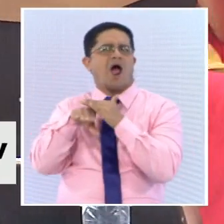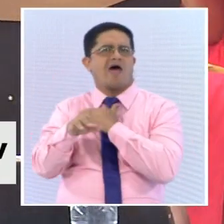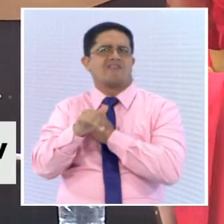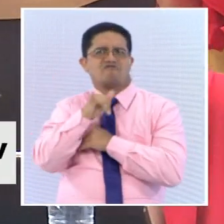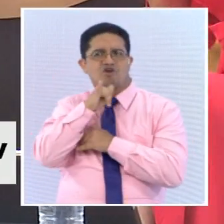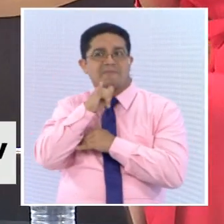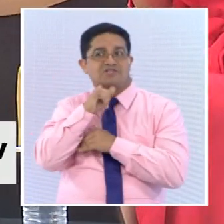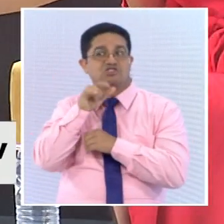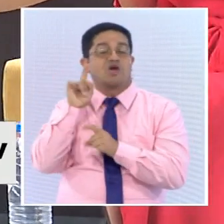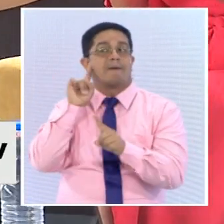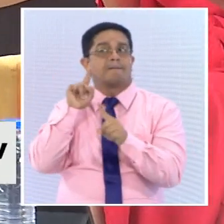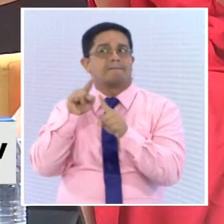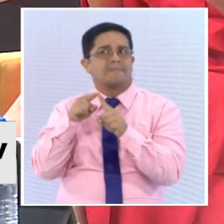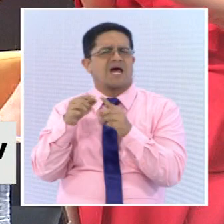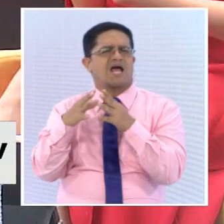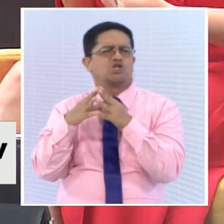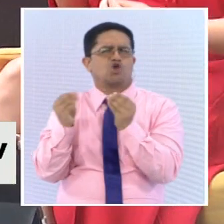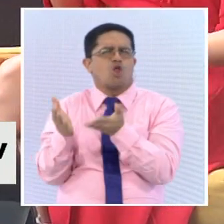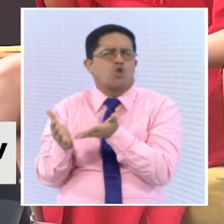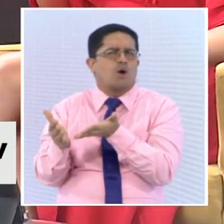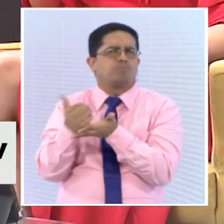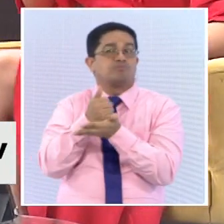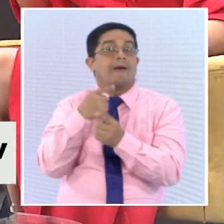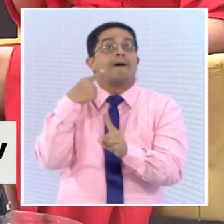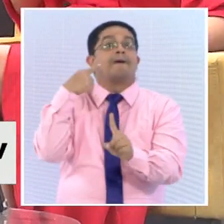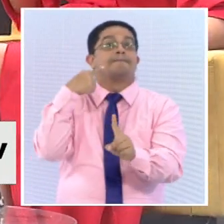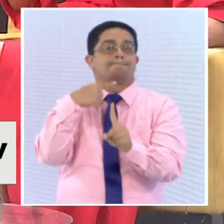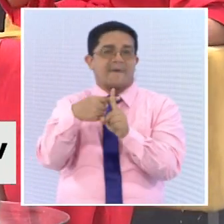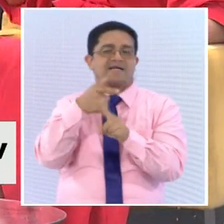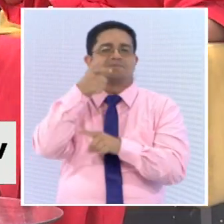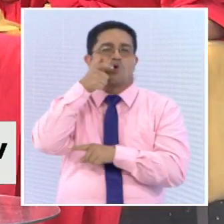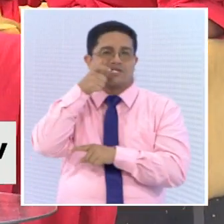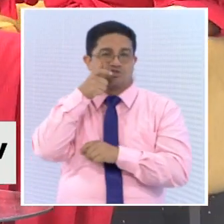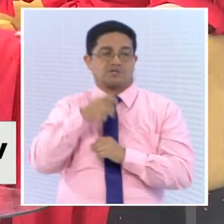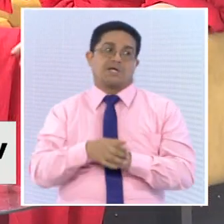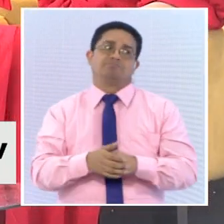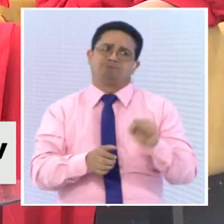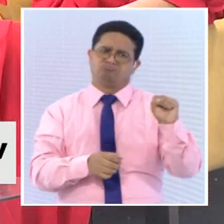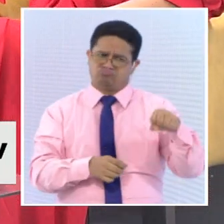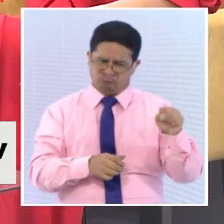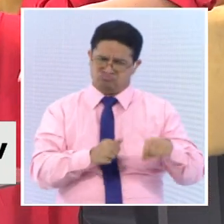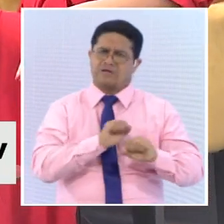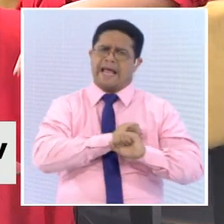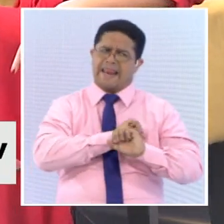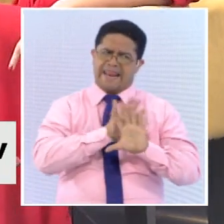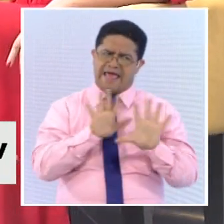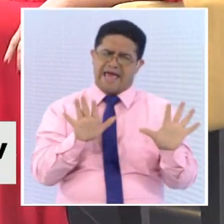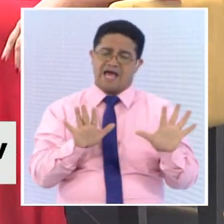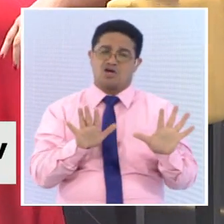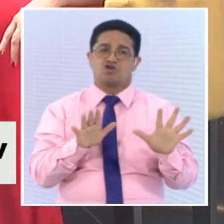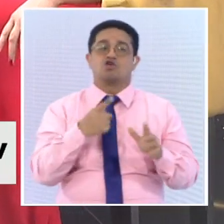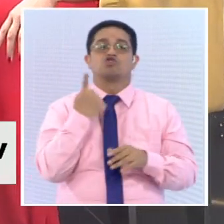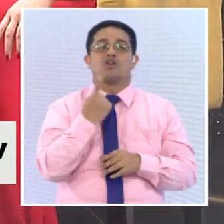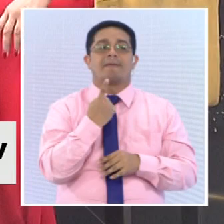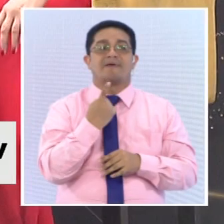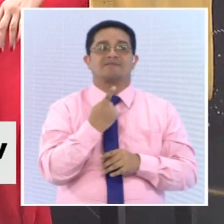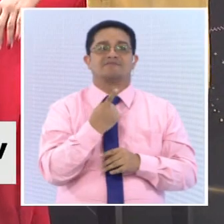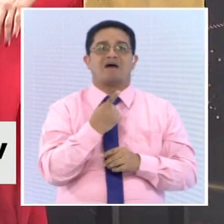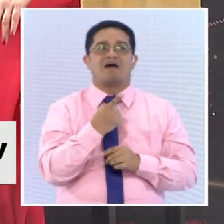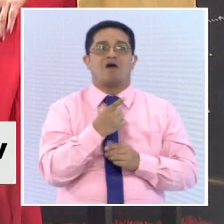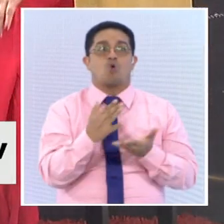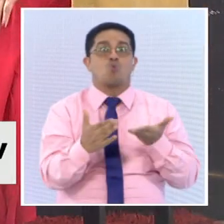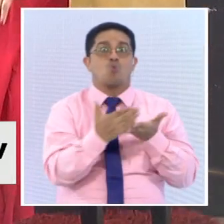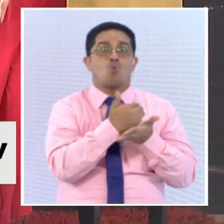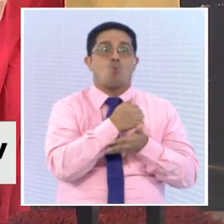se cruce toda la información más el monitoreo que hace la aplicación, ¿no? Sí, claro, porque la idea no solo es que el paciente tengamos la data, sino tiene una